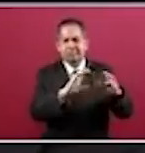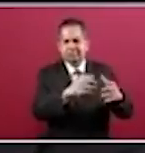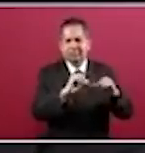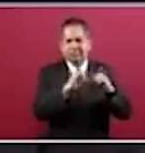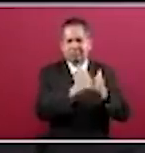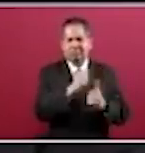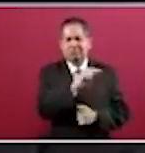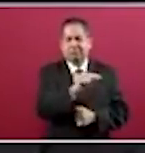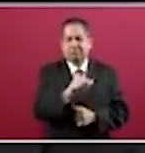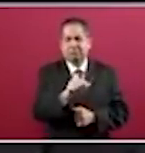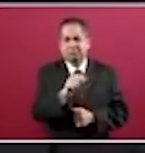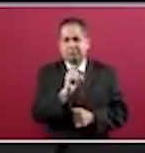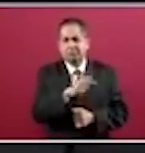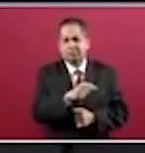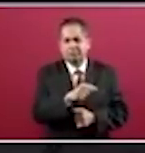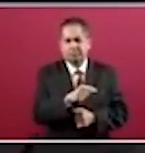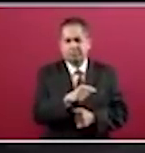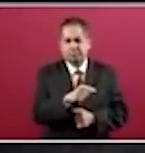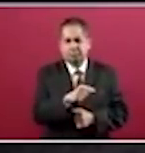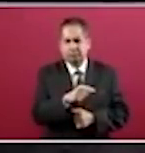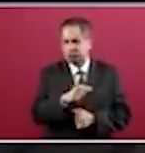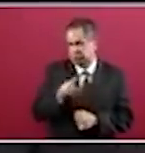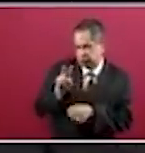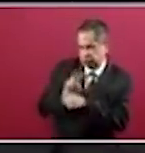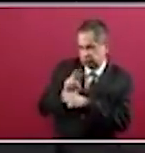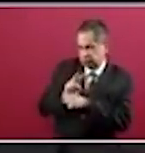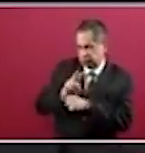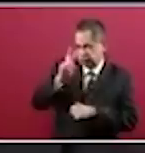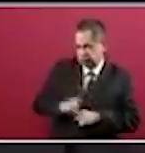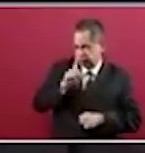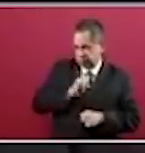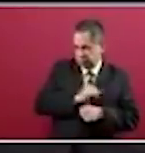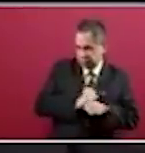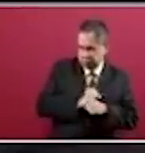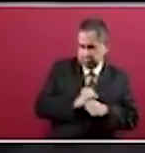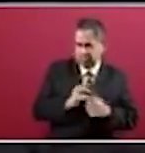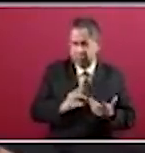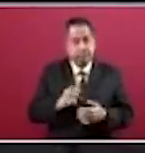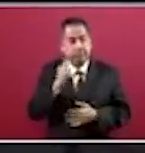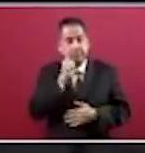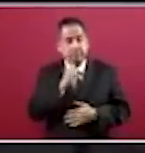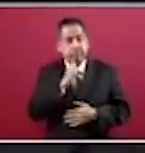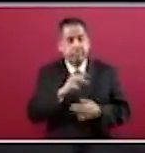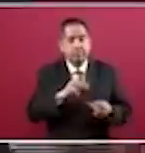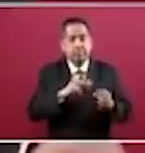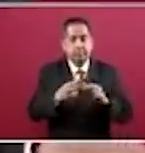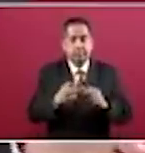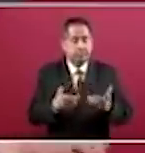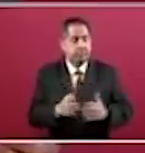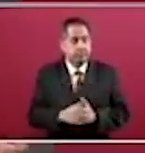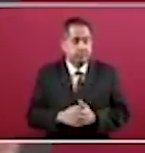una asociación, dice, ¿es cierto o es mentira? Y siempre resulta